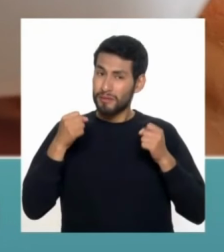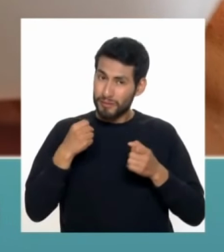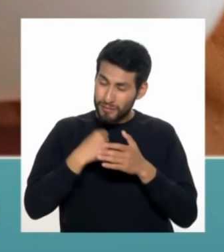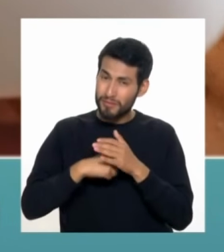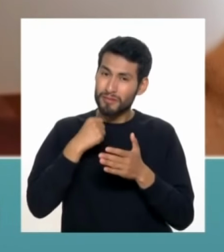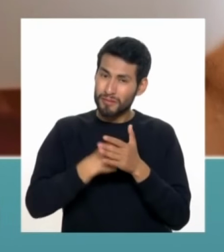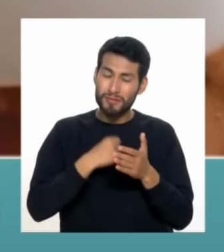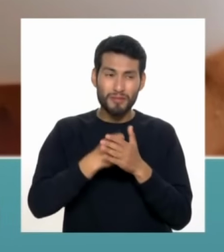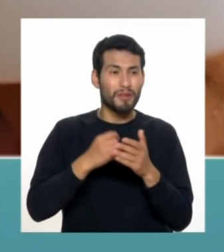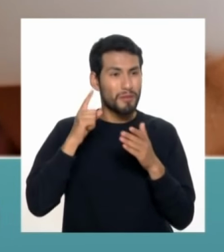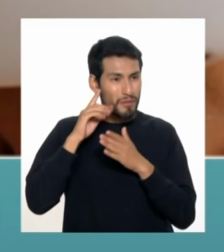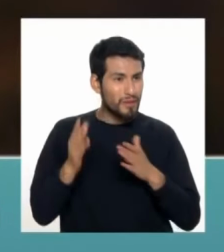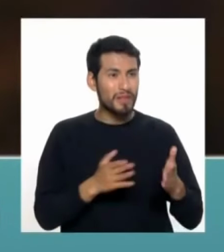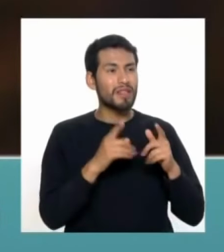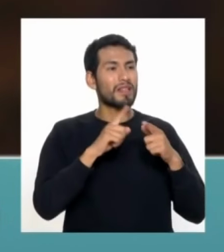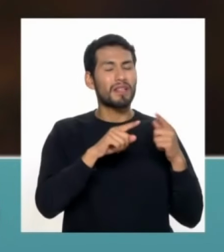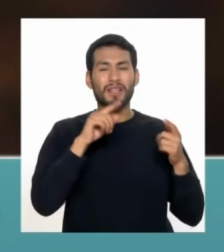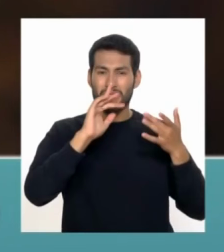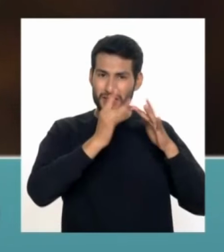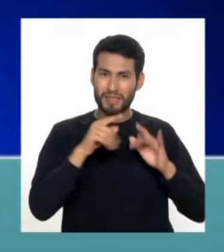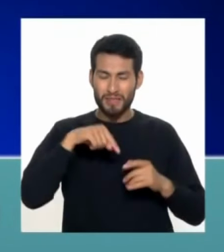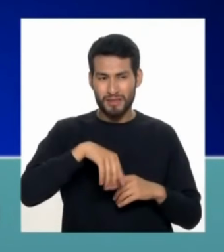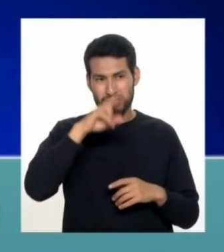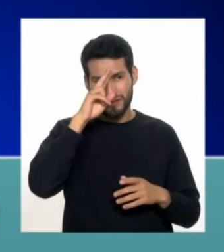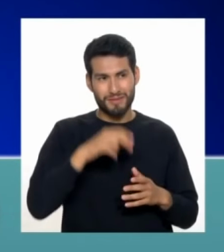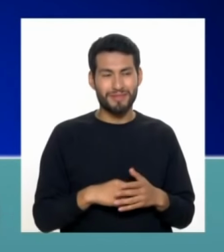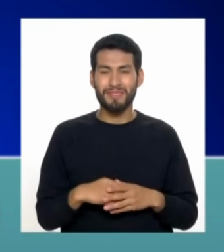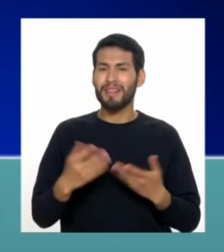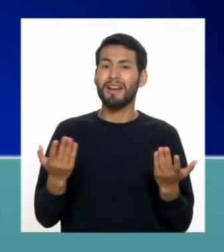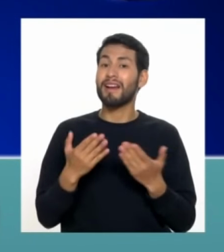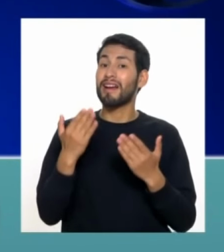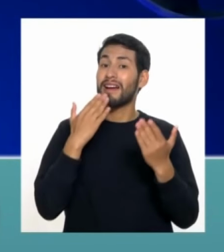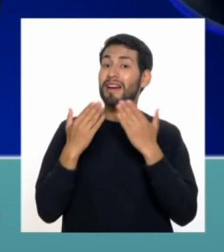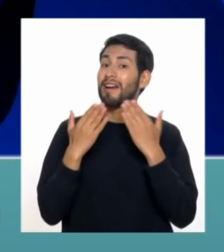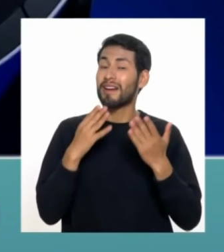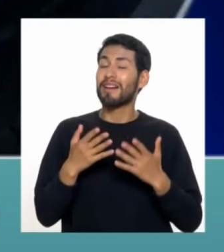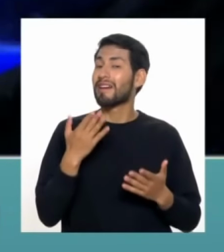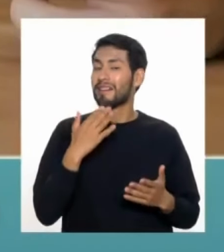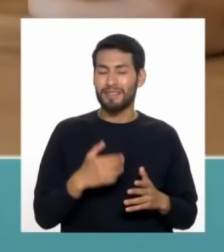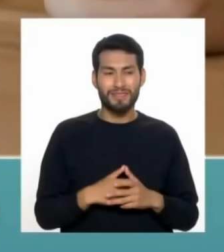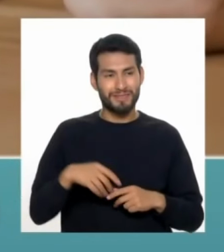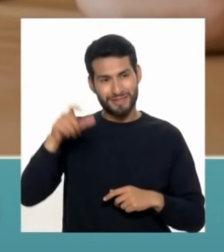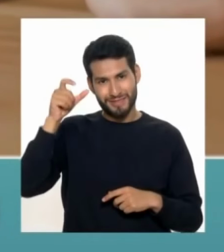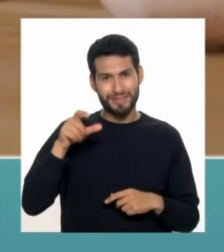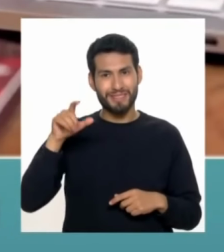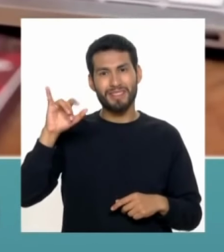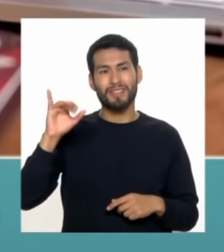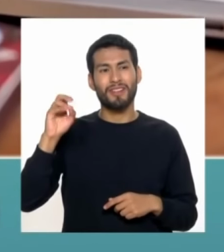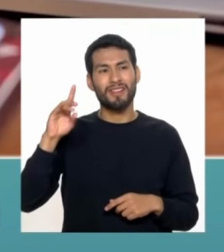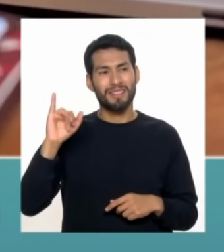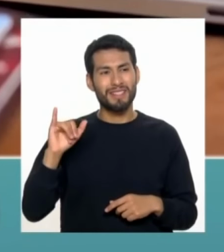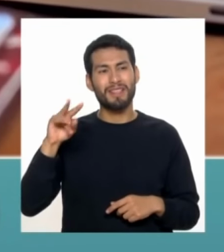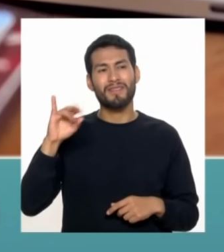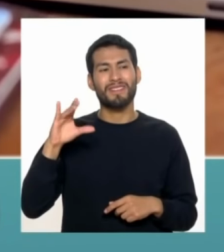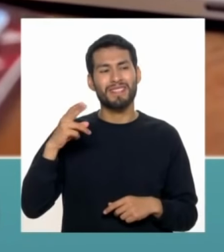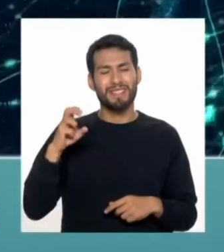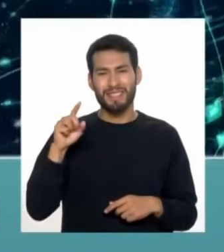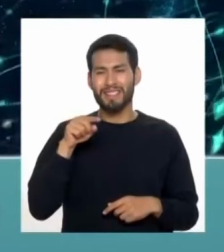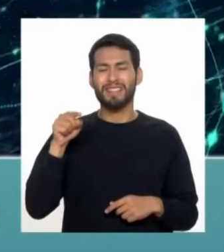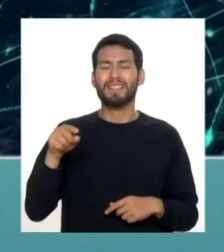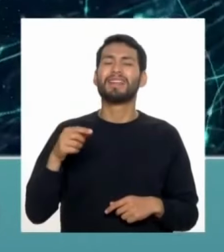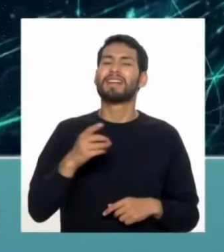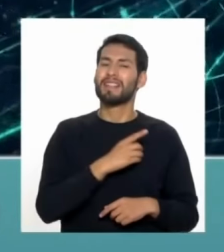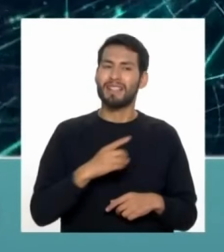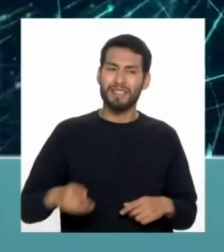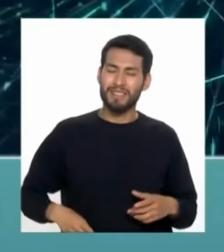la planificación digital en el Perú. Para conversar al respecto estará con nosotros Jordi Vilches, quien es director nacional